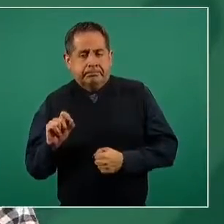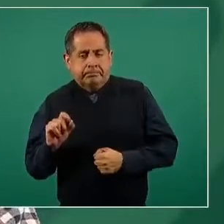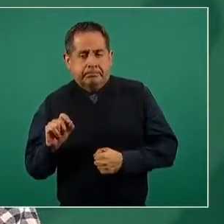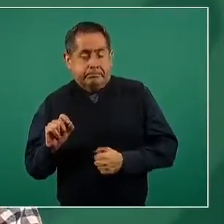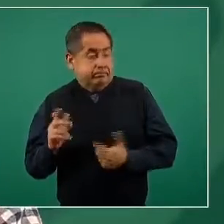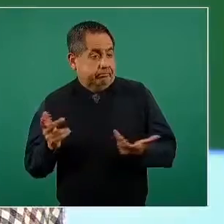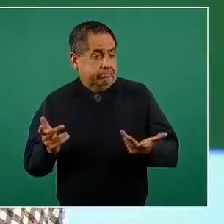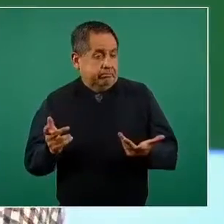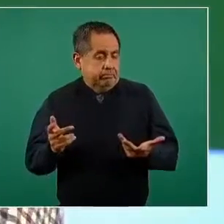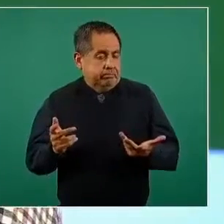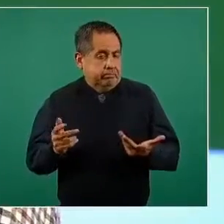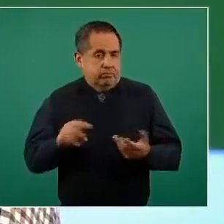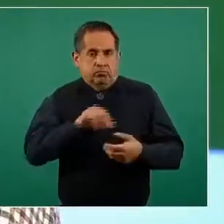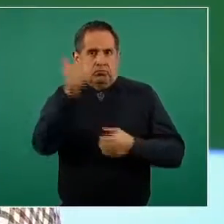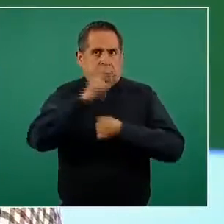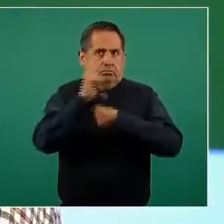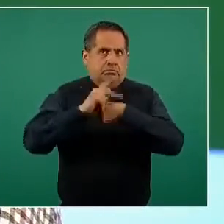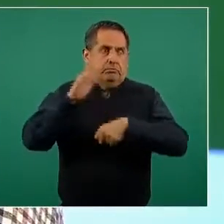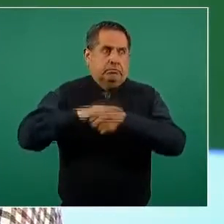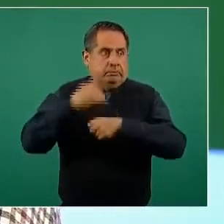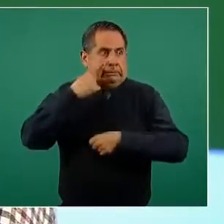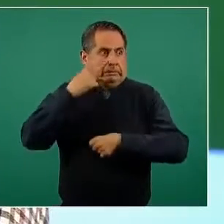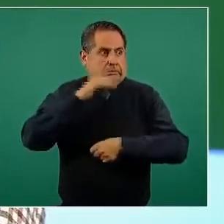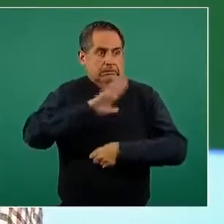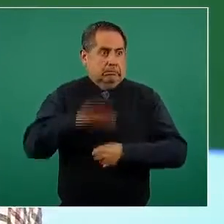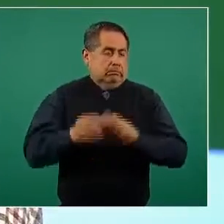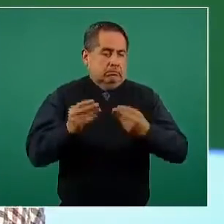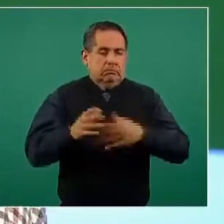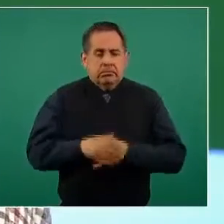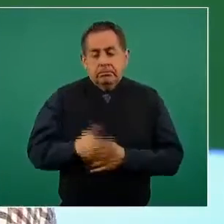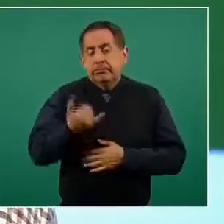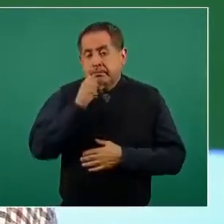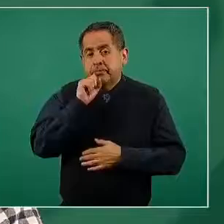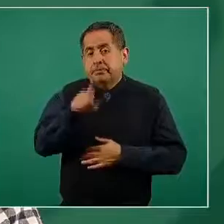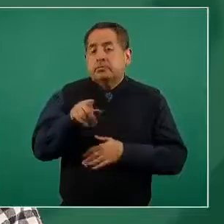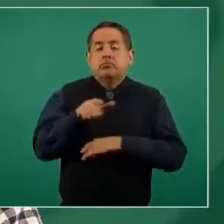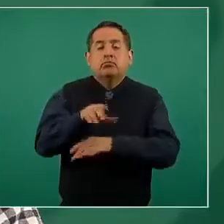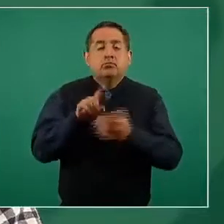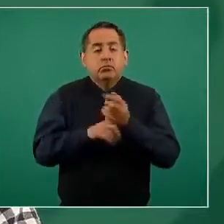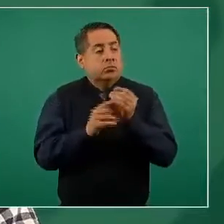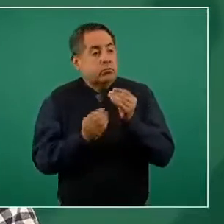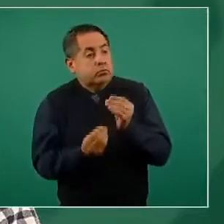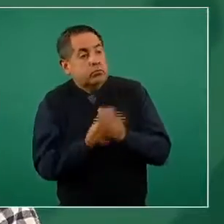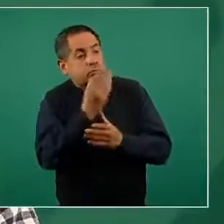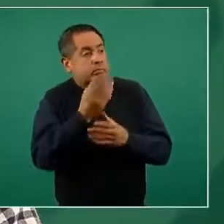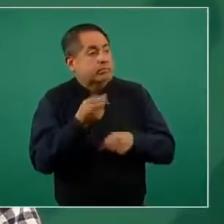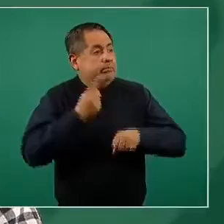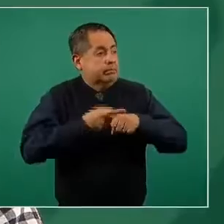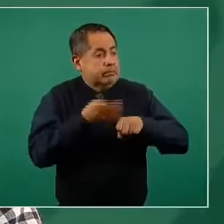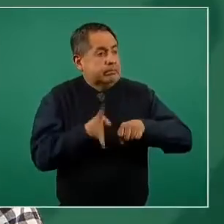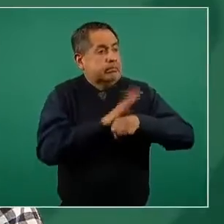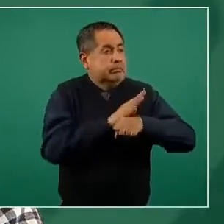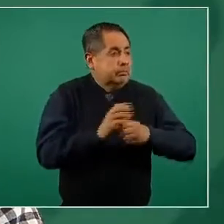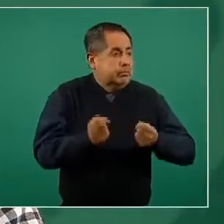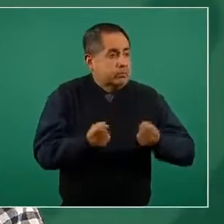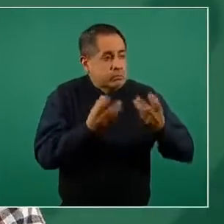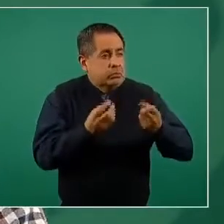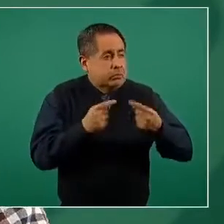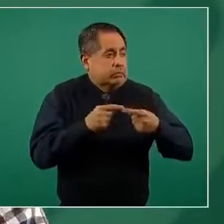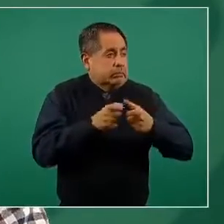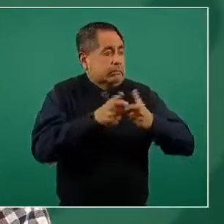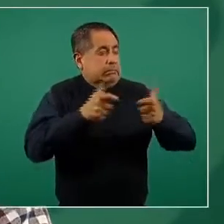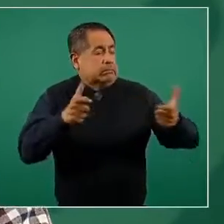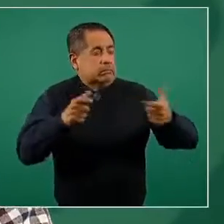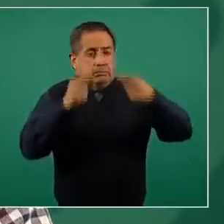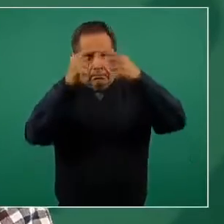20. Y en términos de incidencia de la aparición de nuevos casos, somos el número 98. Entonces,